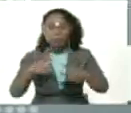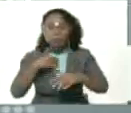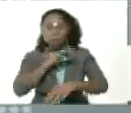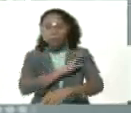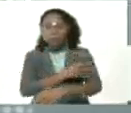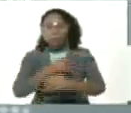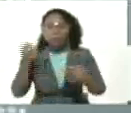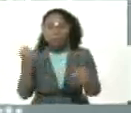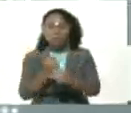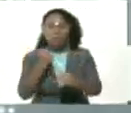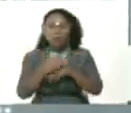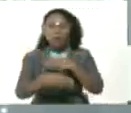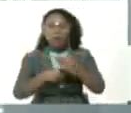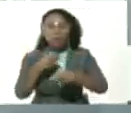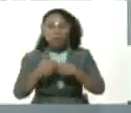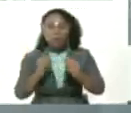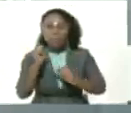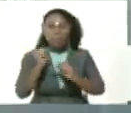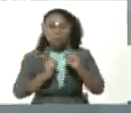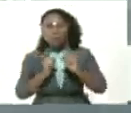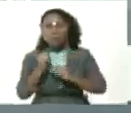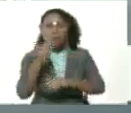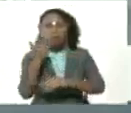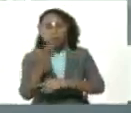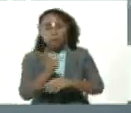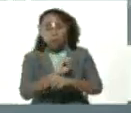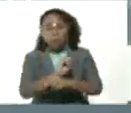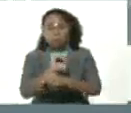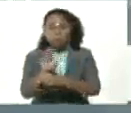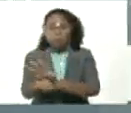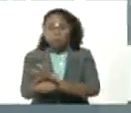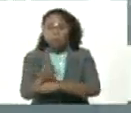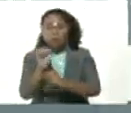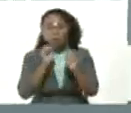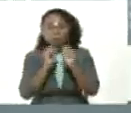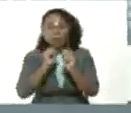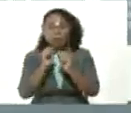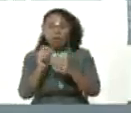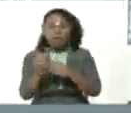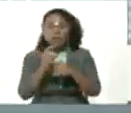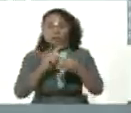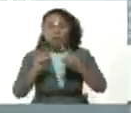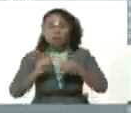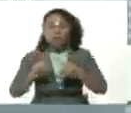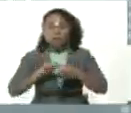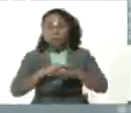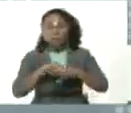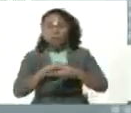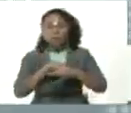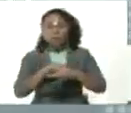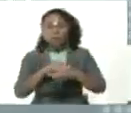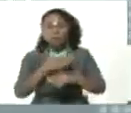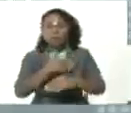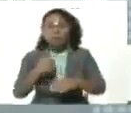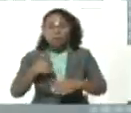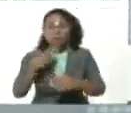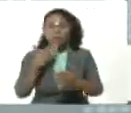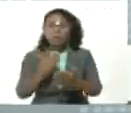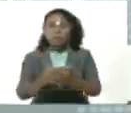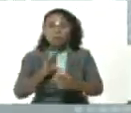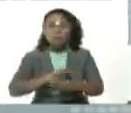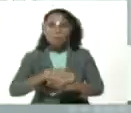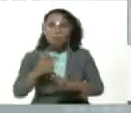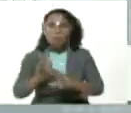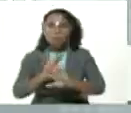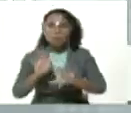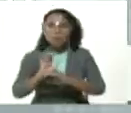trabajo, ha llegado la maquinaria que usted envió, que envió a través de los distintos ministerios. Quiero agradecerle porque ya